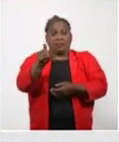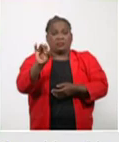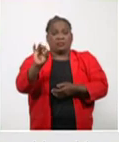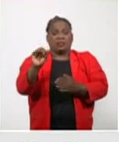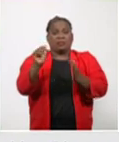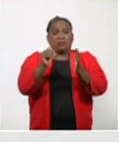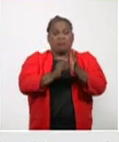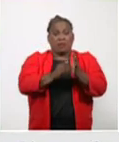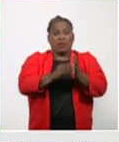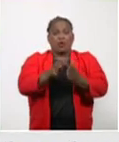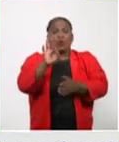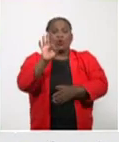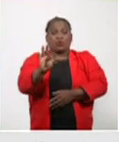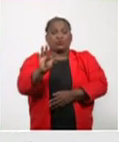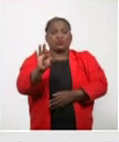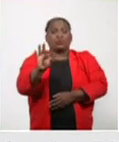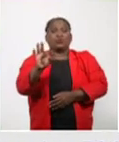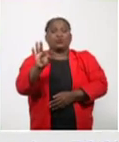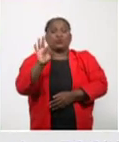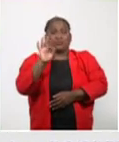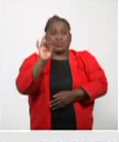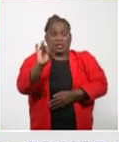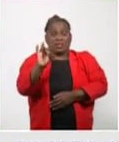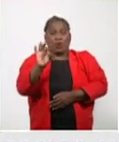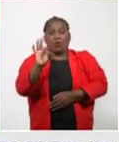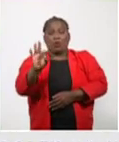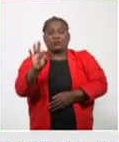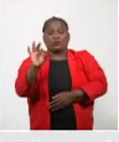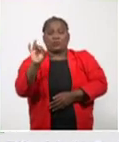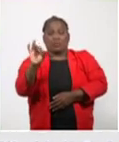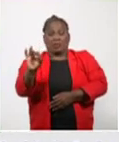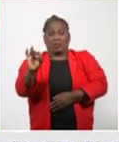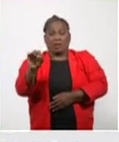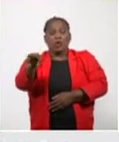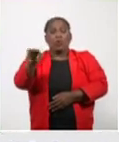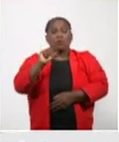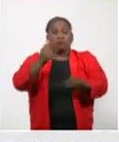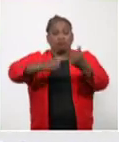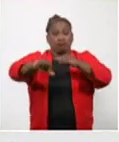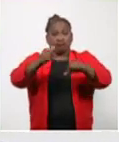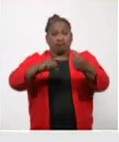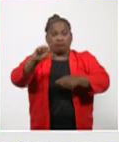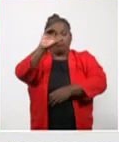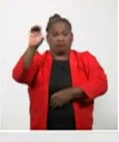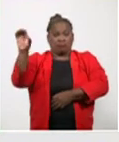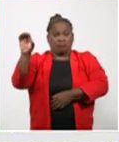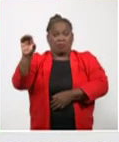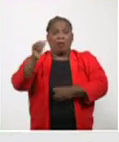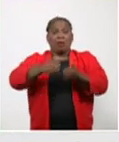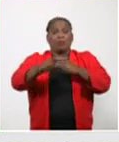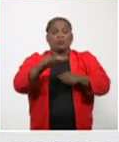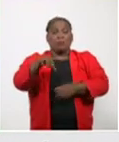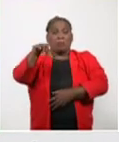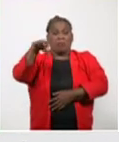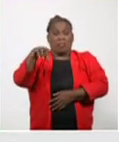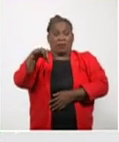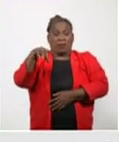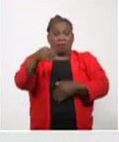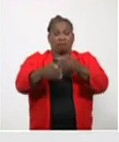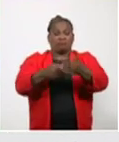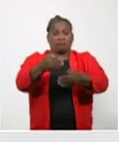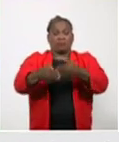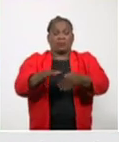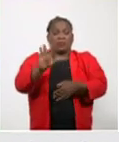17.787 muestras, ya de los nuevos laboratorios. El laboratorio de Pinar del Río pues procesó